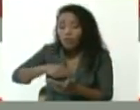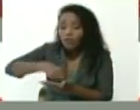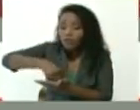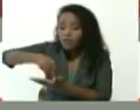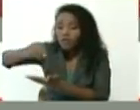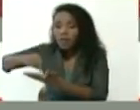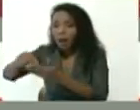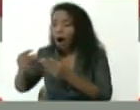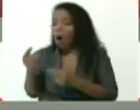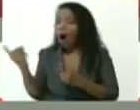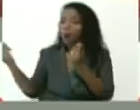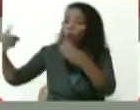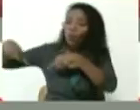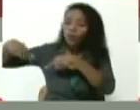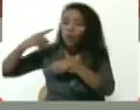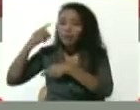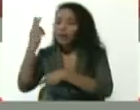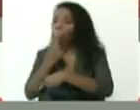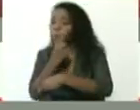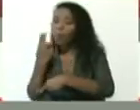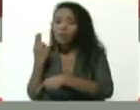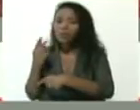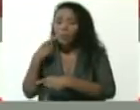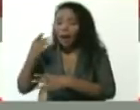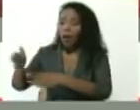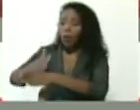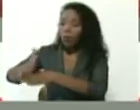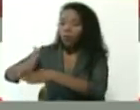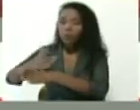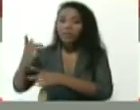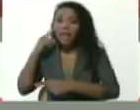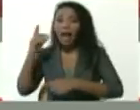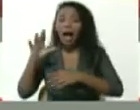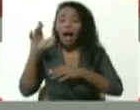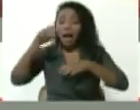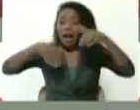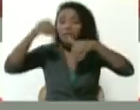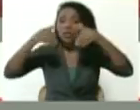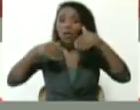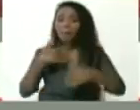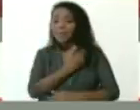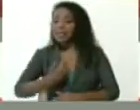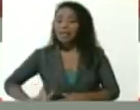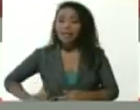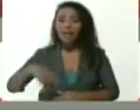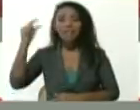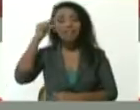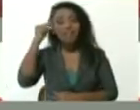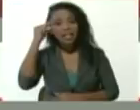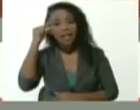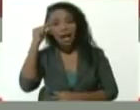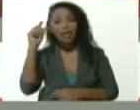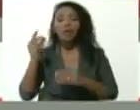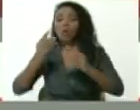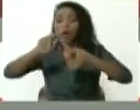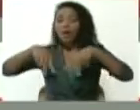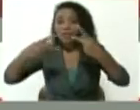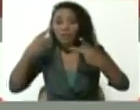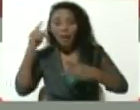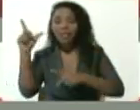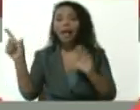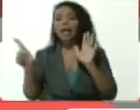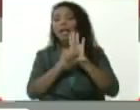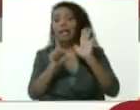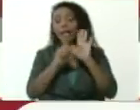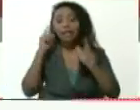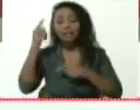aquel compromiso para la convivencia, convocando las elecciones presidenciales con fecha, algunas reformas de legislativas que se